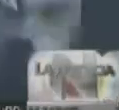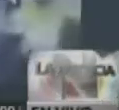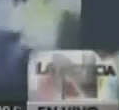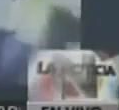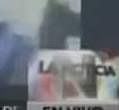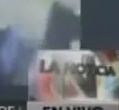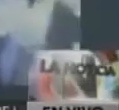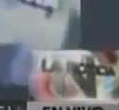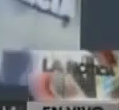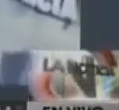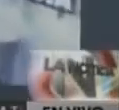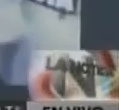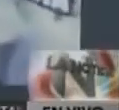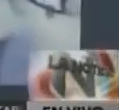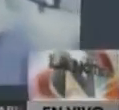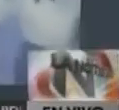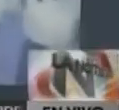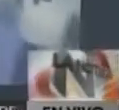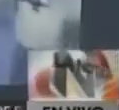¡Gracias!